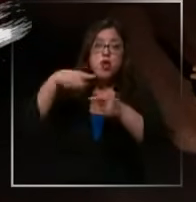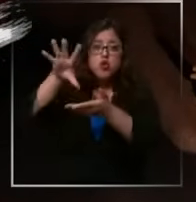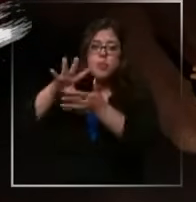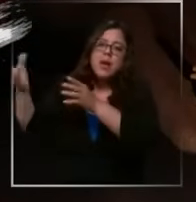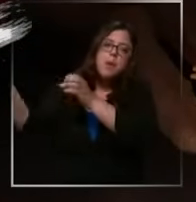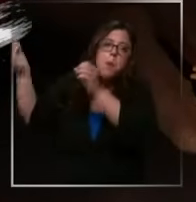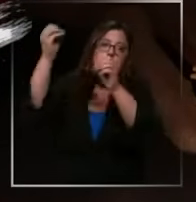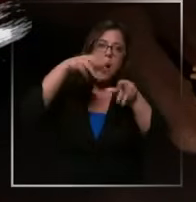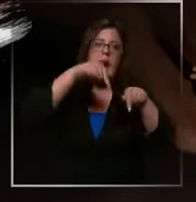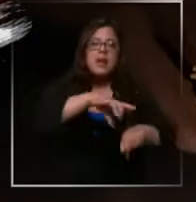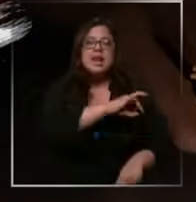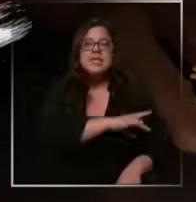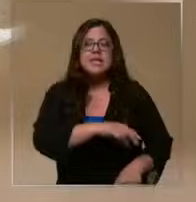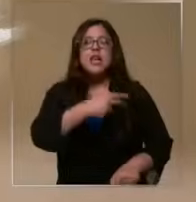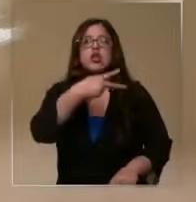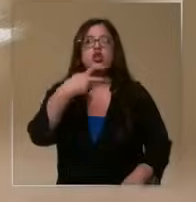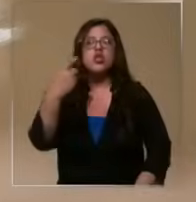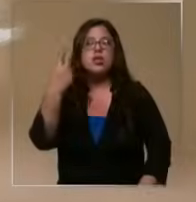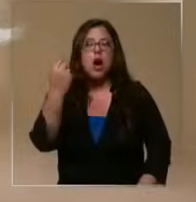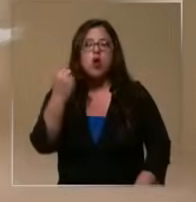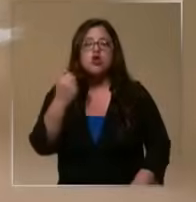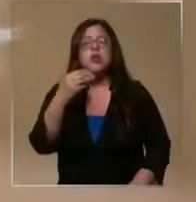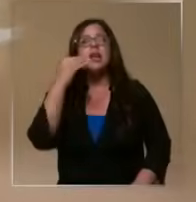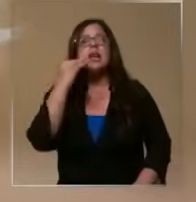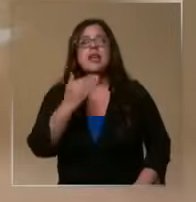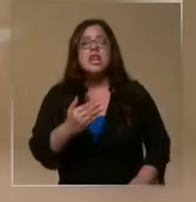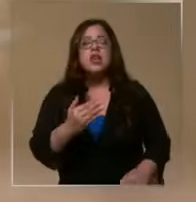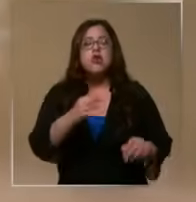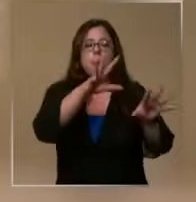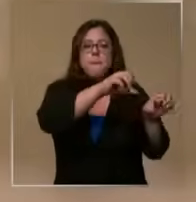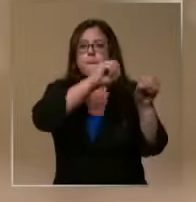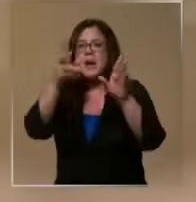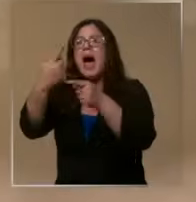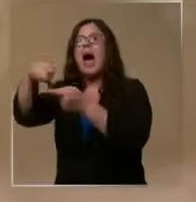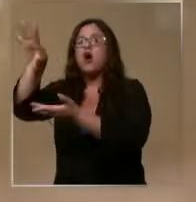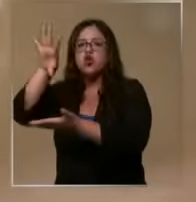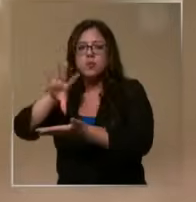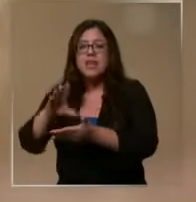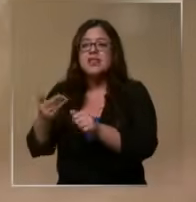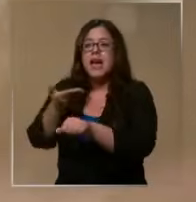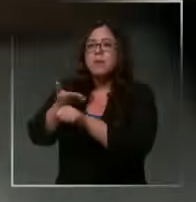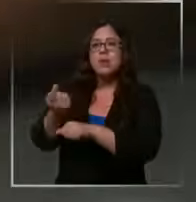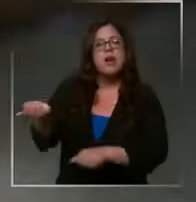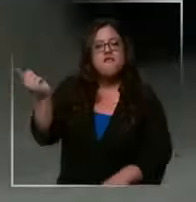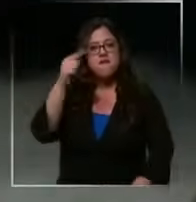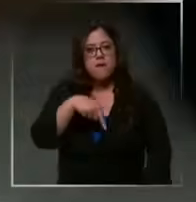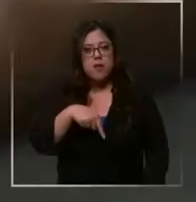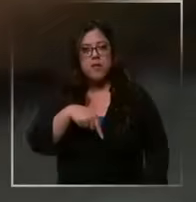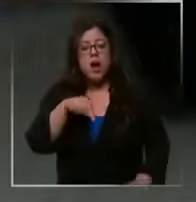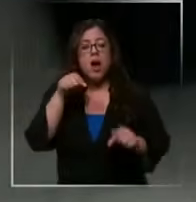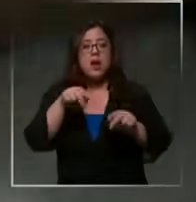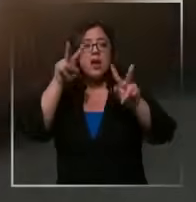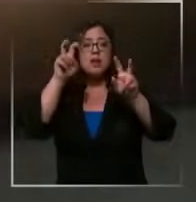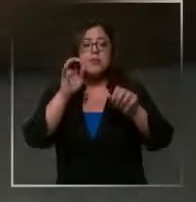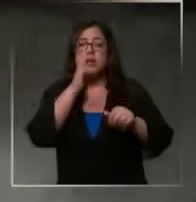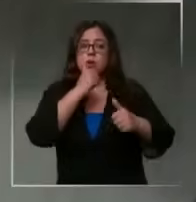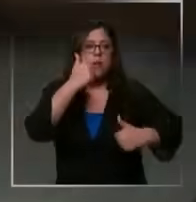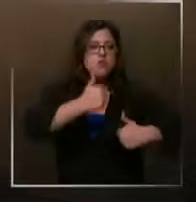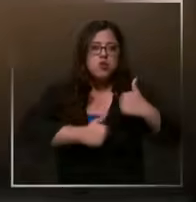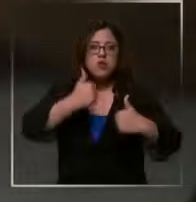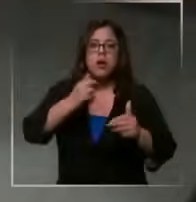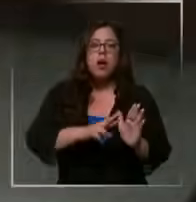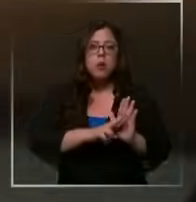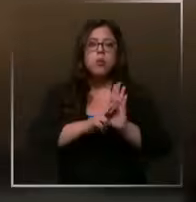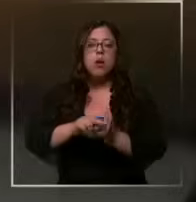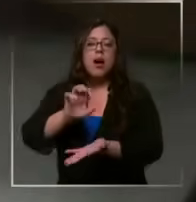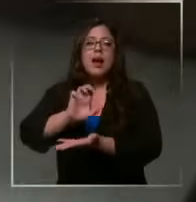mientras que 211 son porque el menor está en el extranjero y solicitan su retorno. La evidente falta de profesionales que